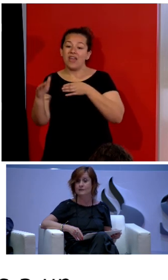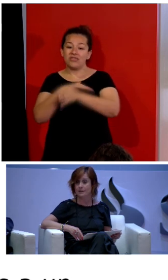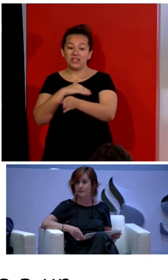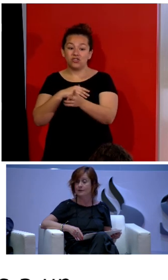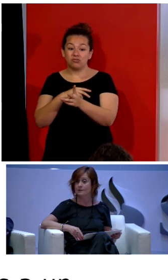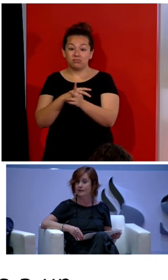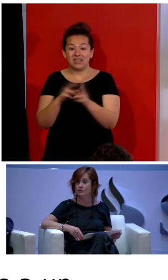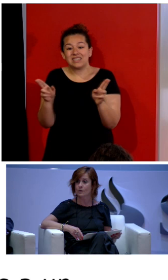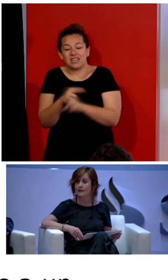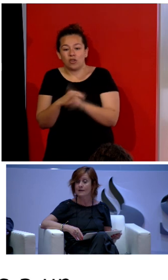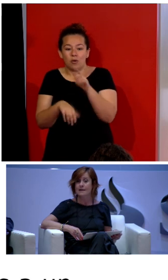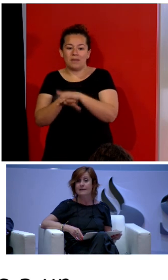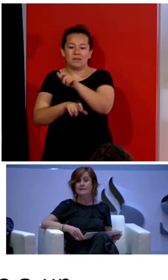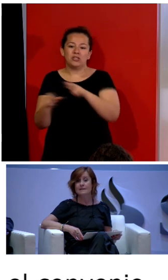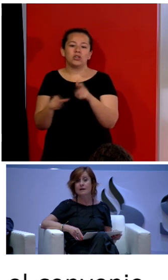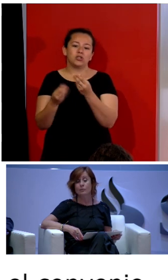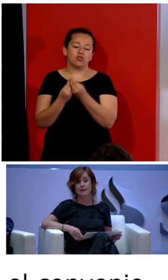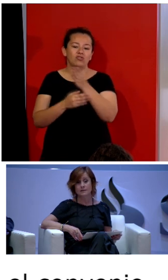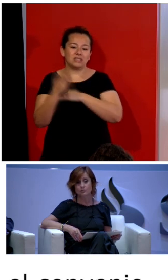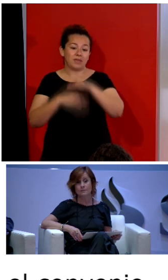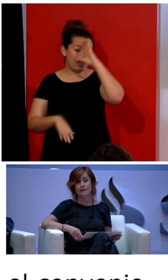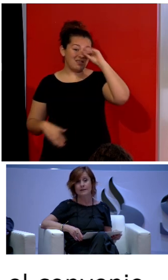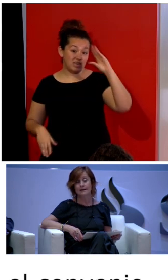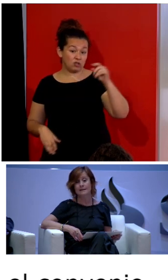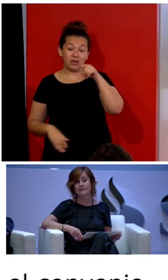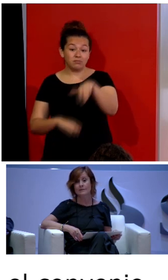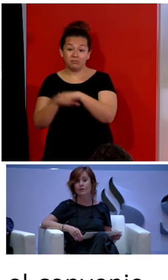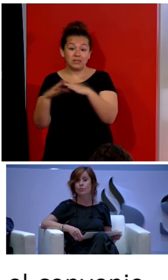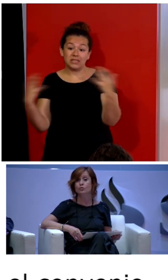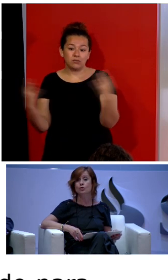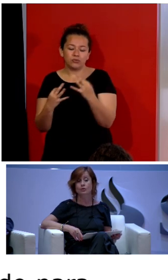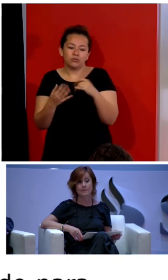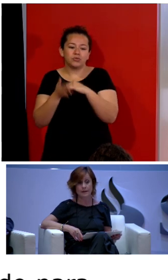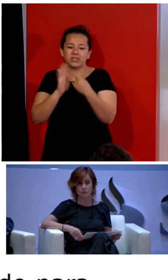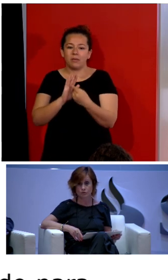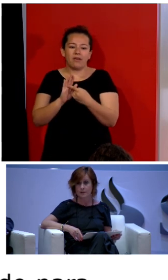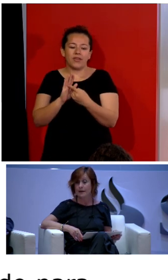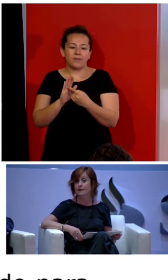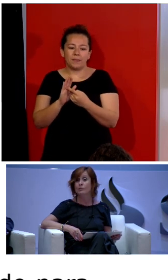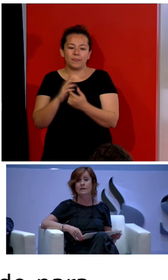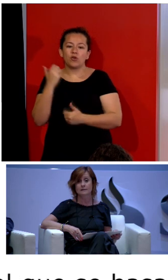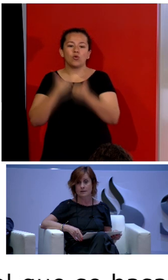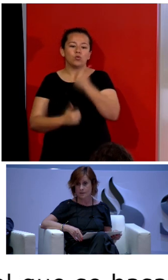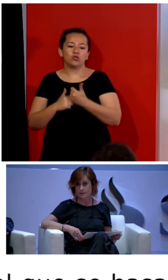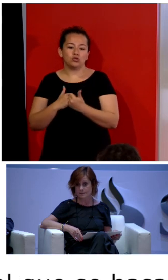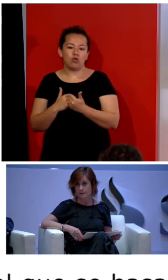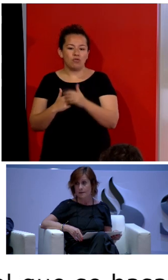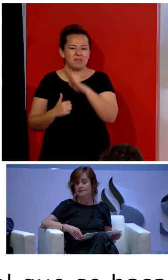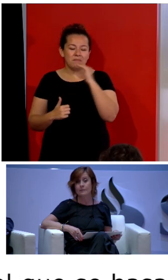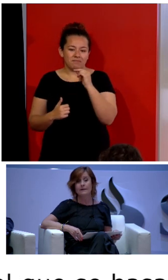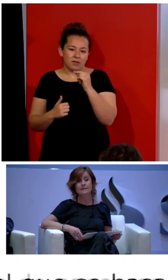con discapacidad intelectual que se basa única y exclusivamente en el sistema de concurso de méritos. Aquí no hay